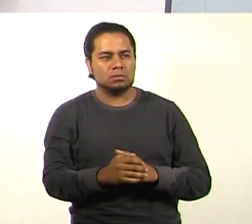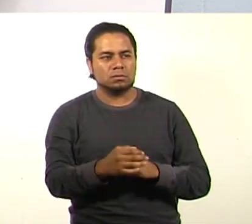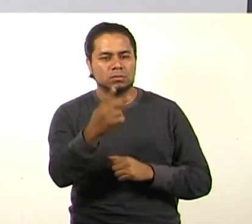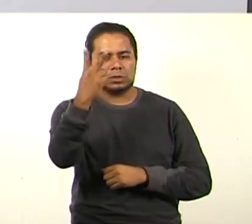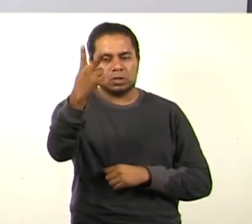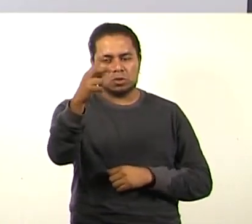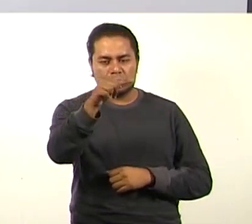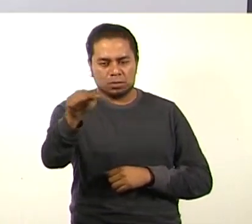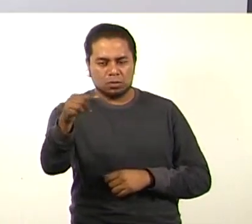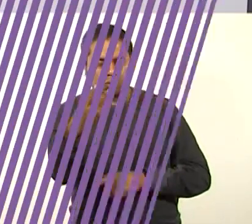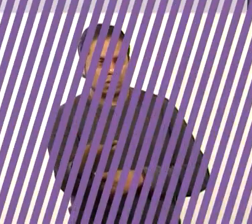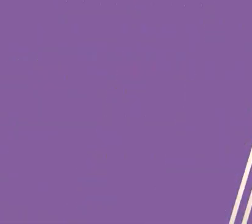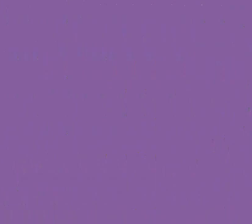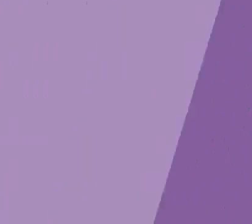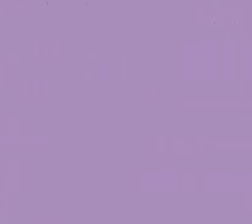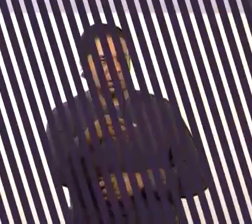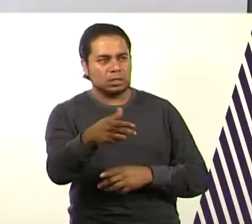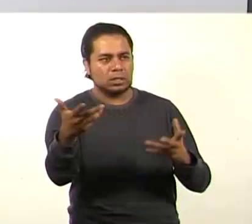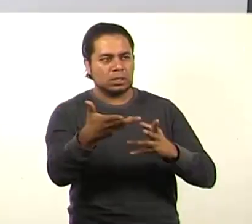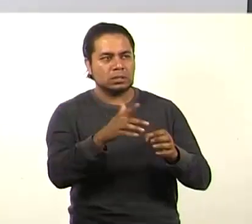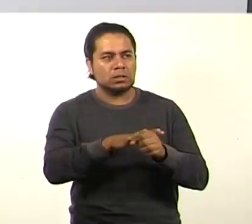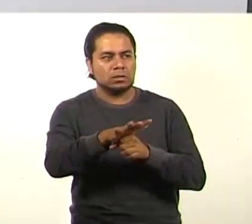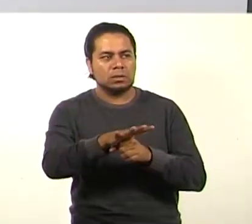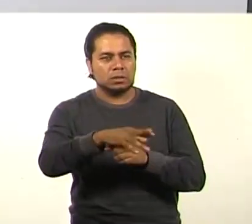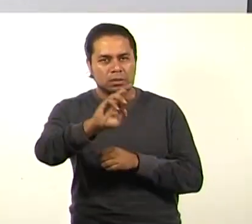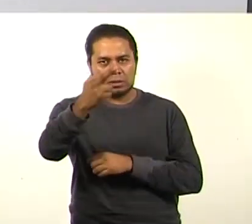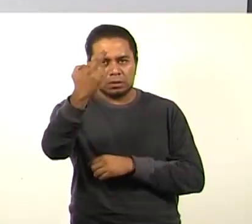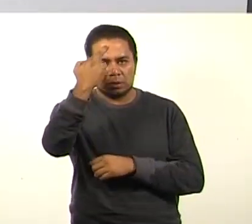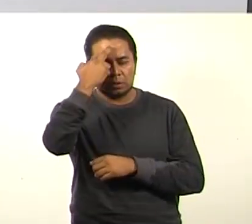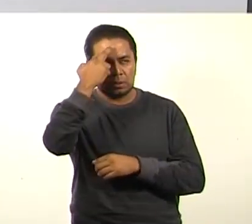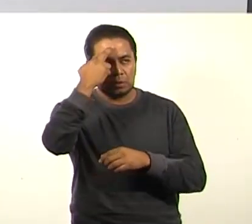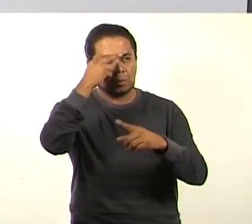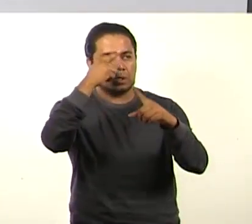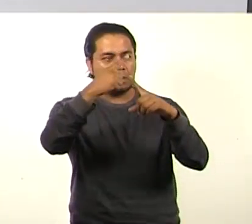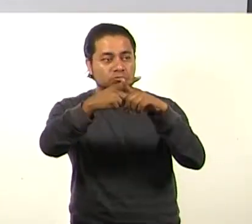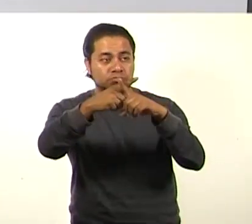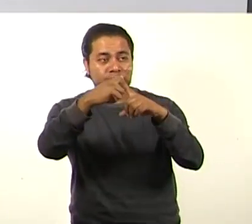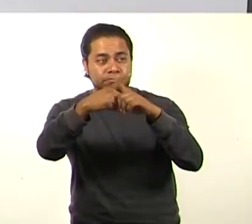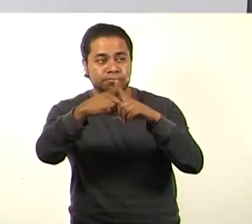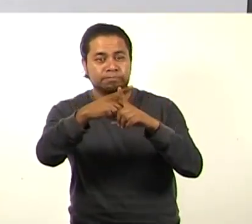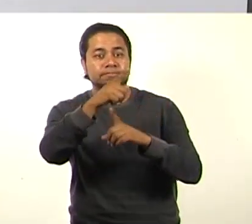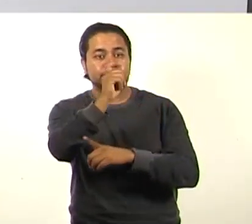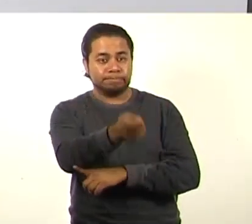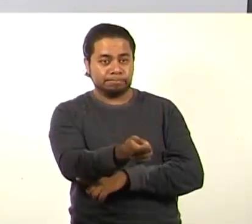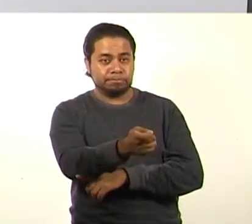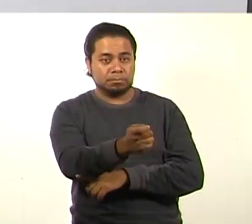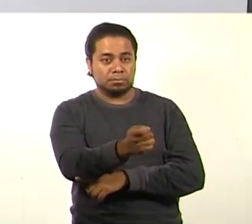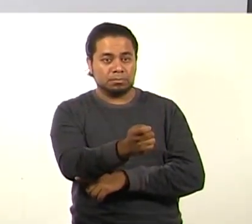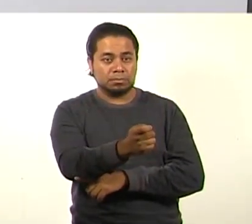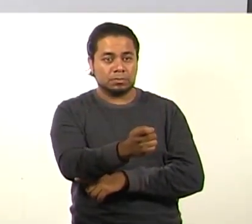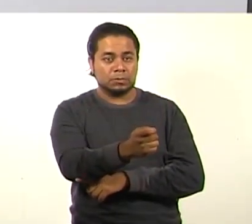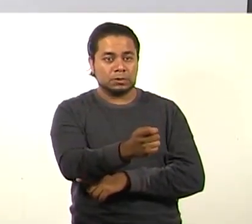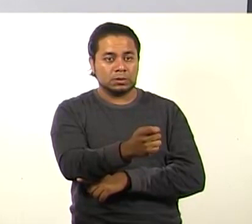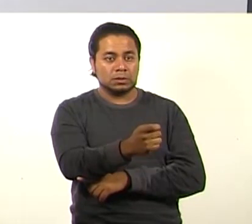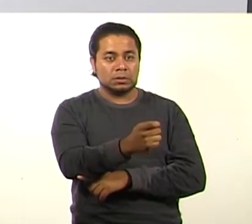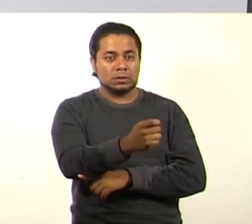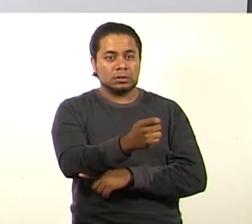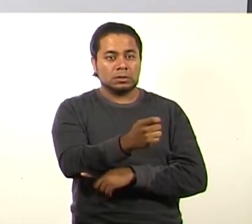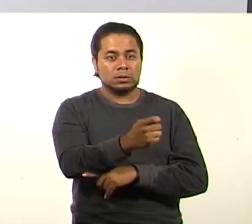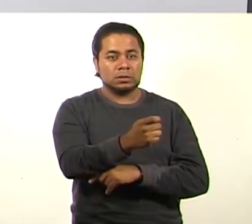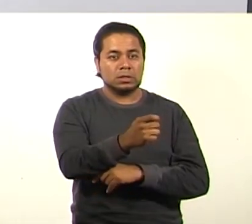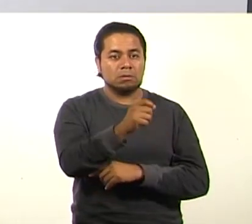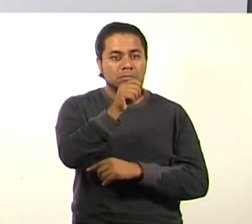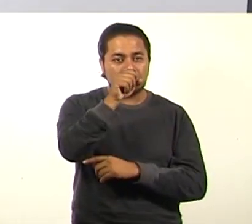2 tercios. ¿Qué vamos a hacer aquí? Recuerden que en multiplicación de fracciones vamos a multiplicar numeradores